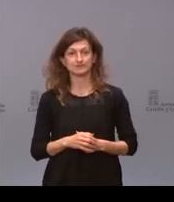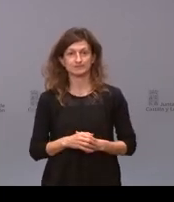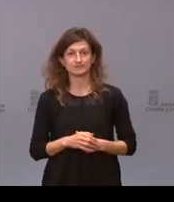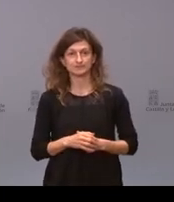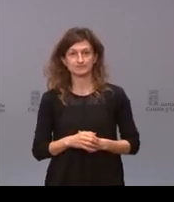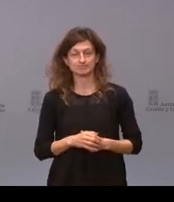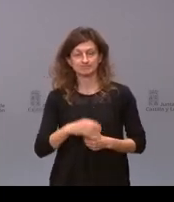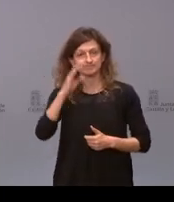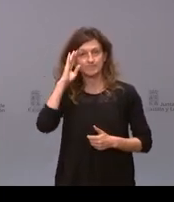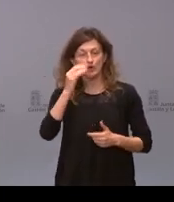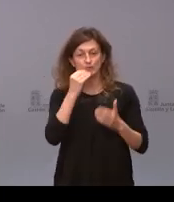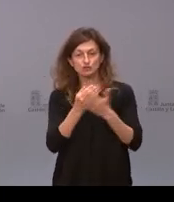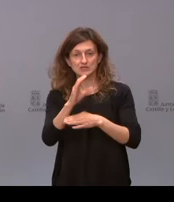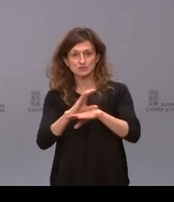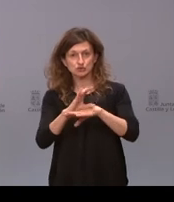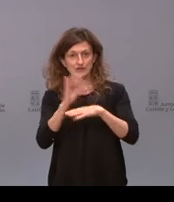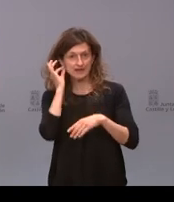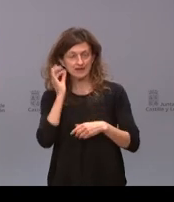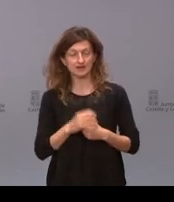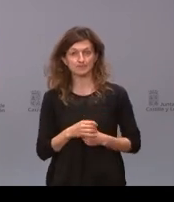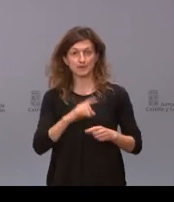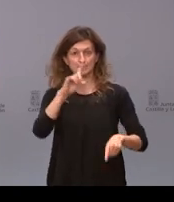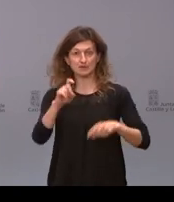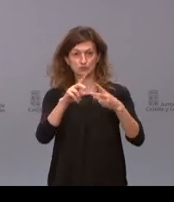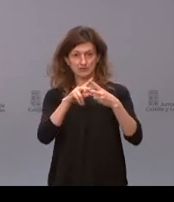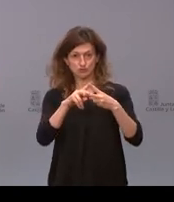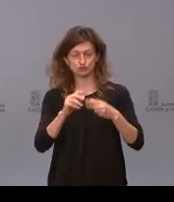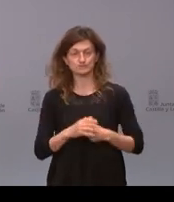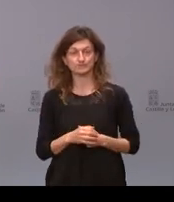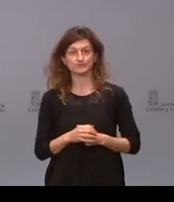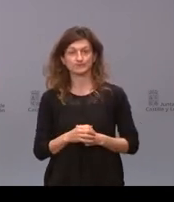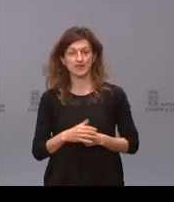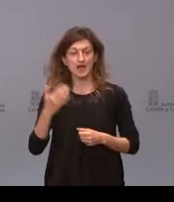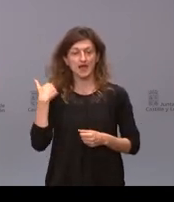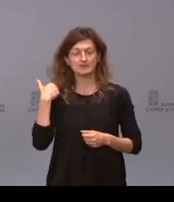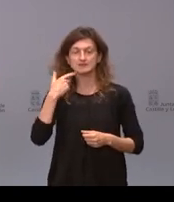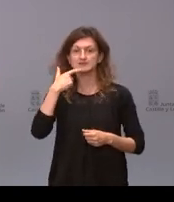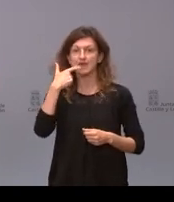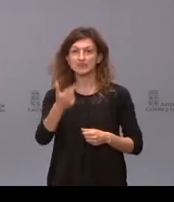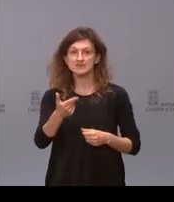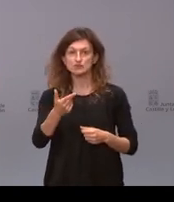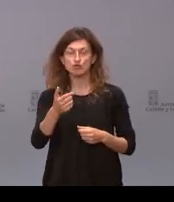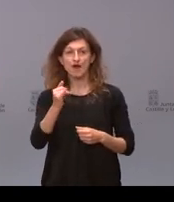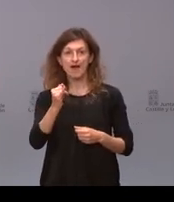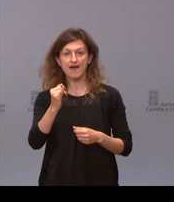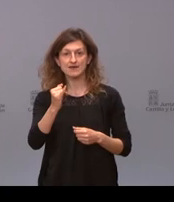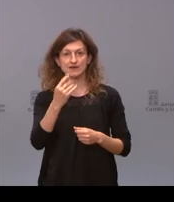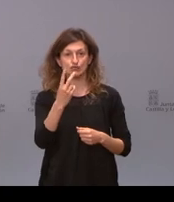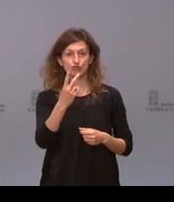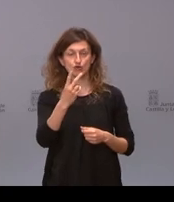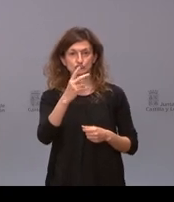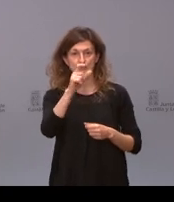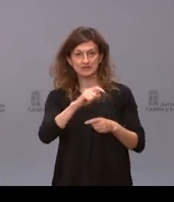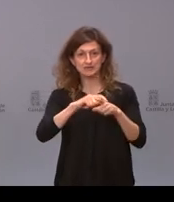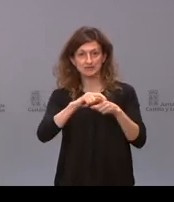sí hola buenos días consejera yo tenía dos preguntas ha hablado antes que ha mencionado que había un par de casos de variante